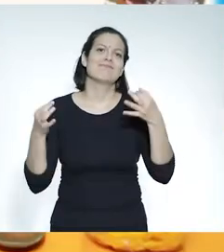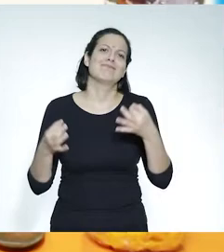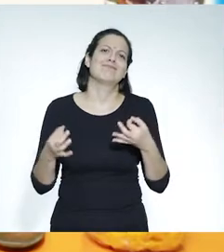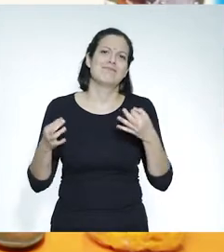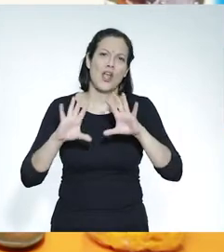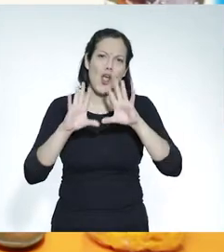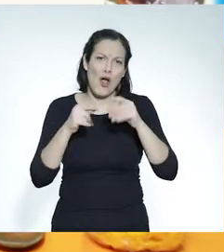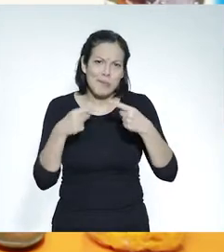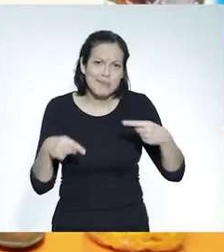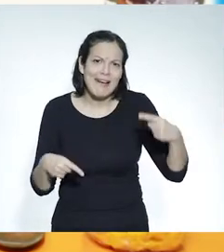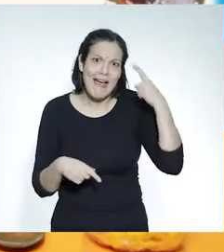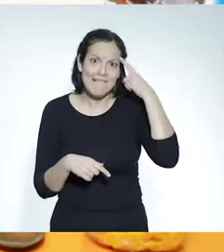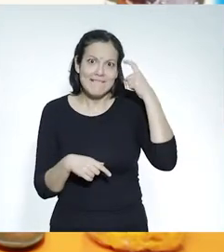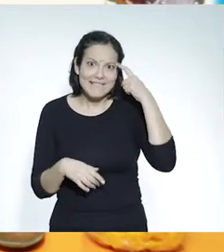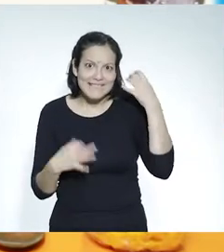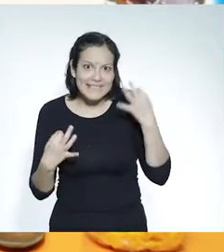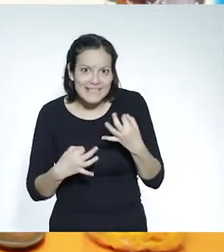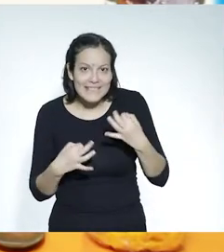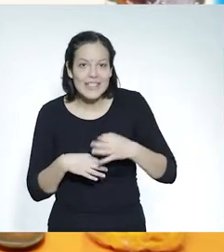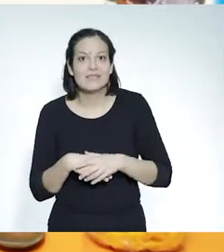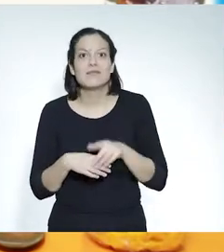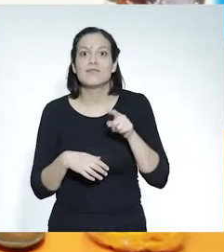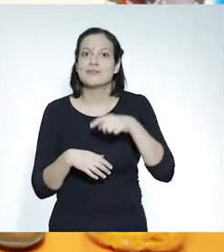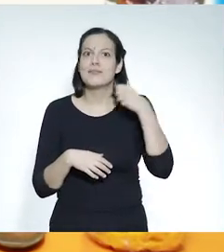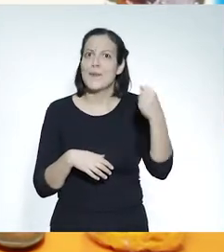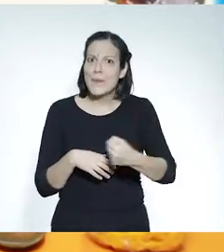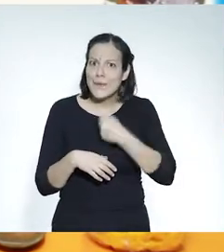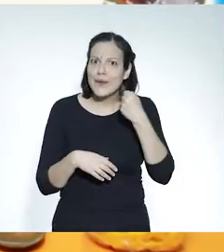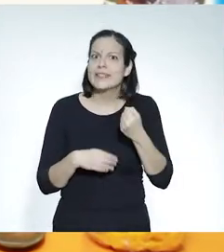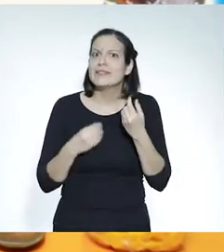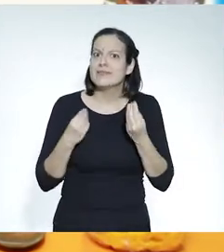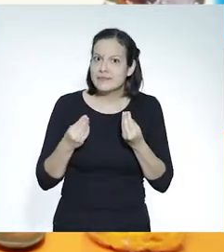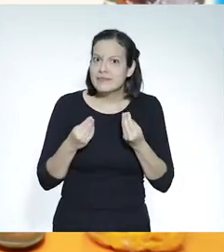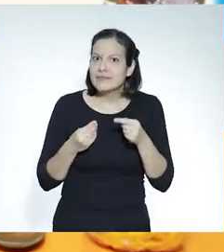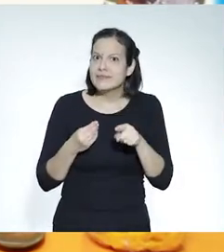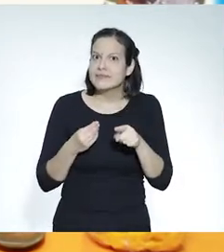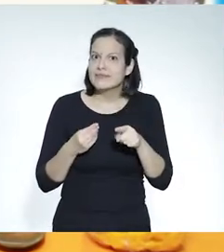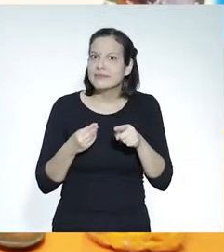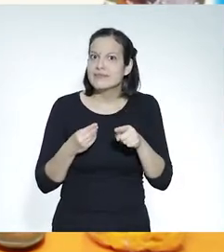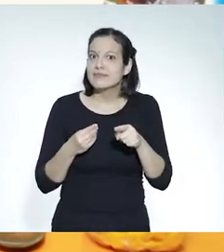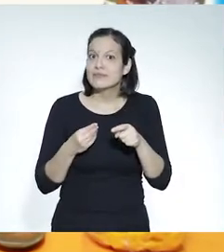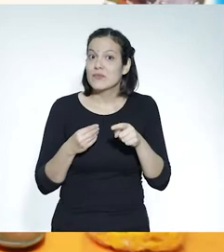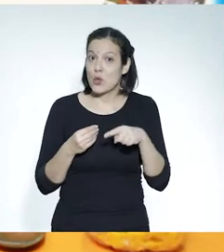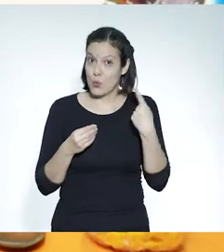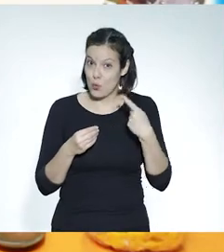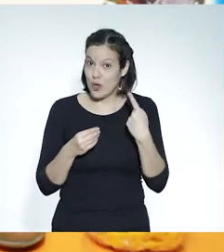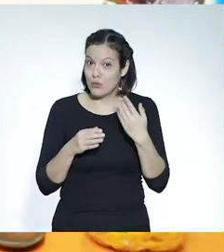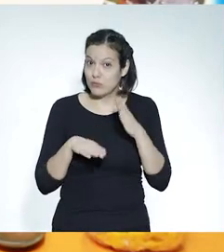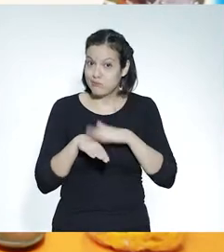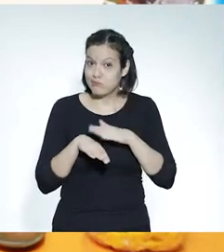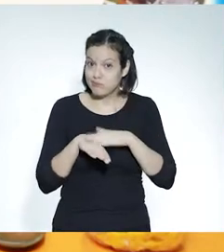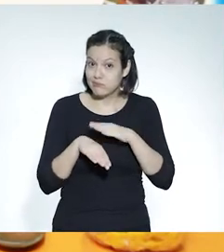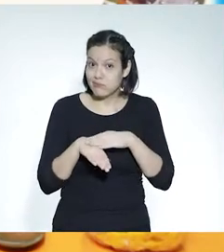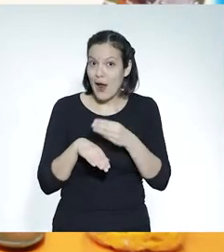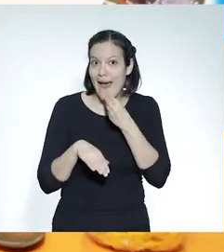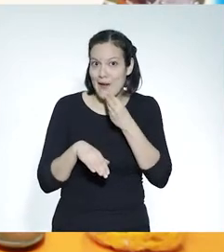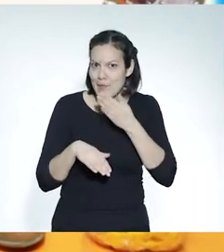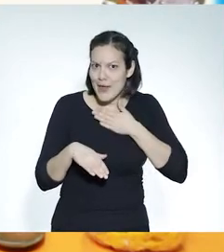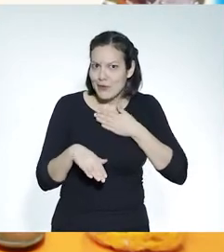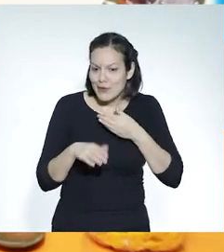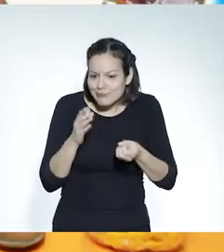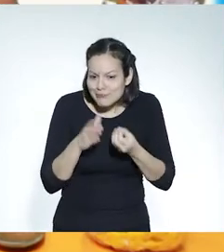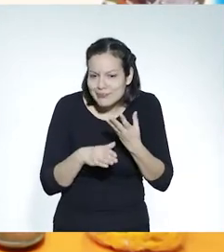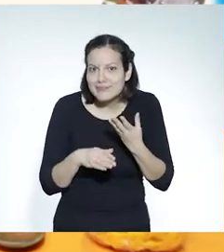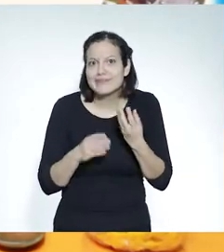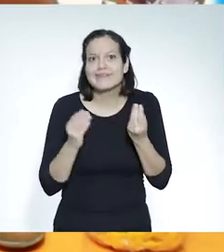Buenísimo todo lo que estamos aprendiendo. Y qué importante que es esto de elaborar nuestros propios alimentos,